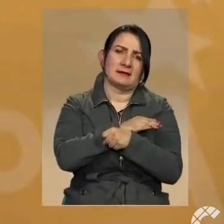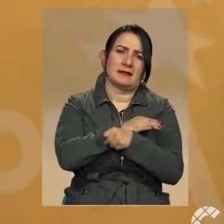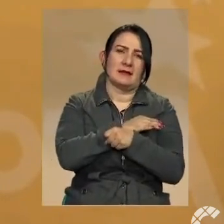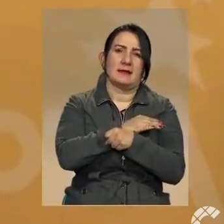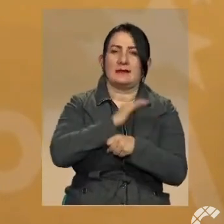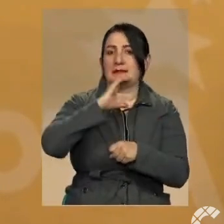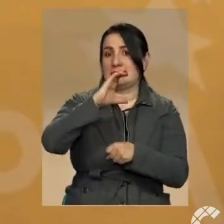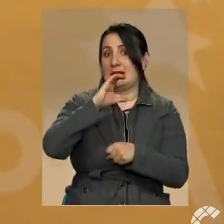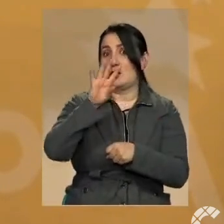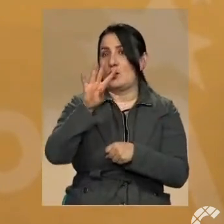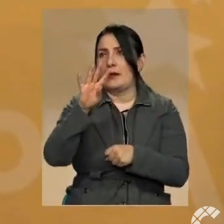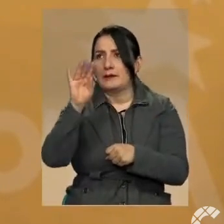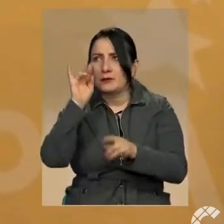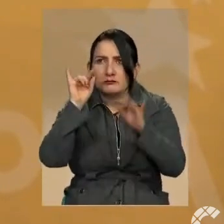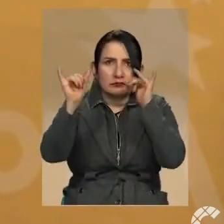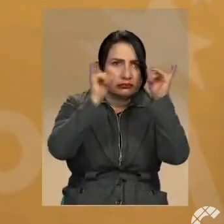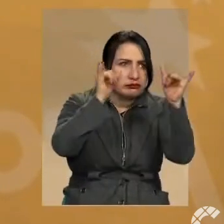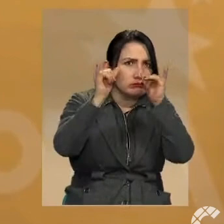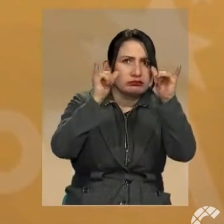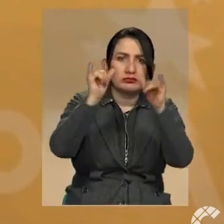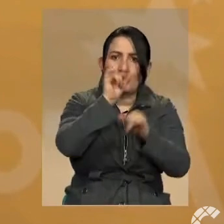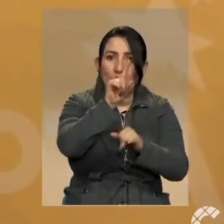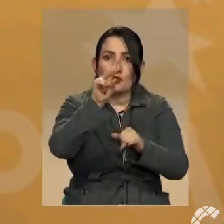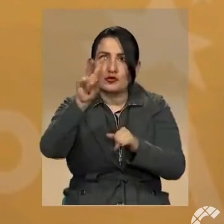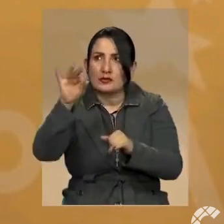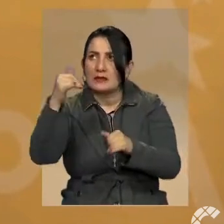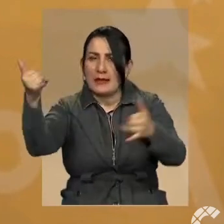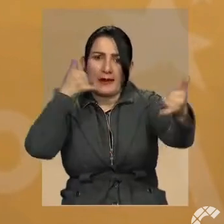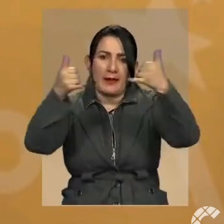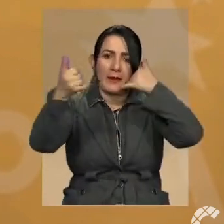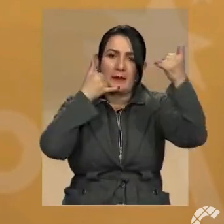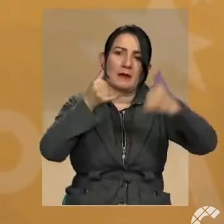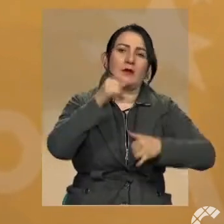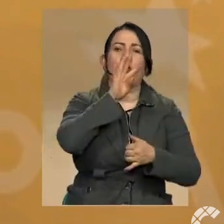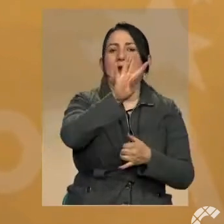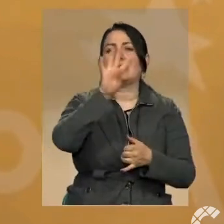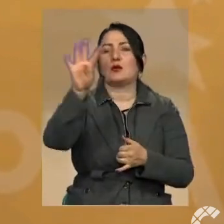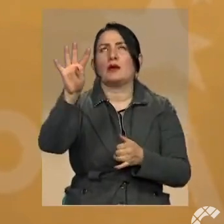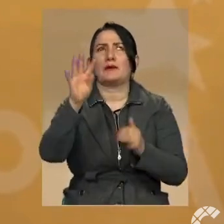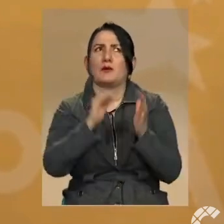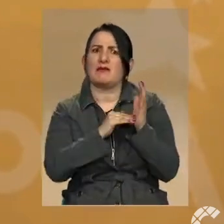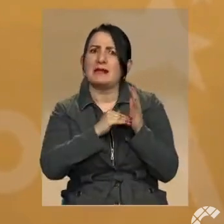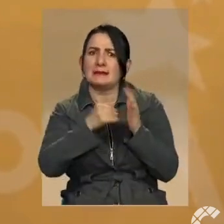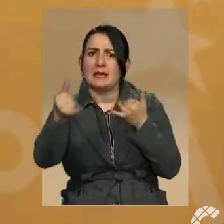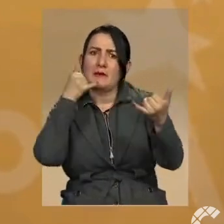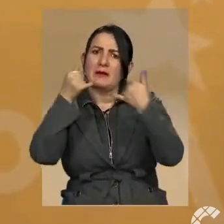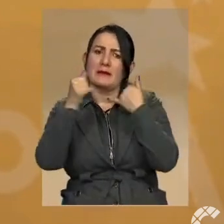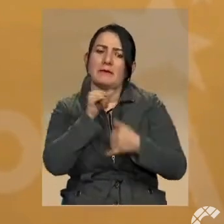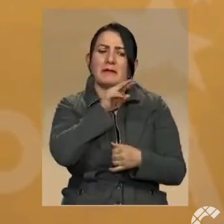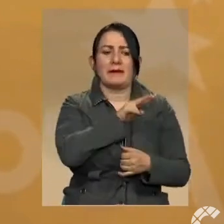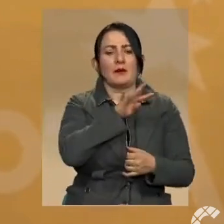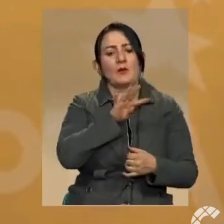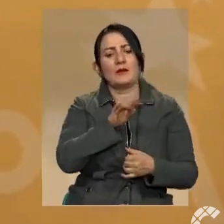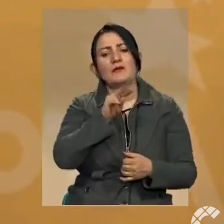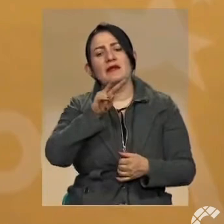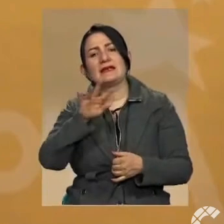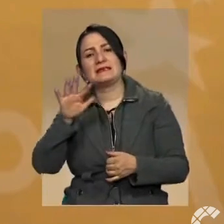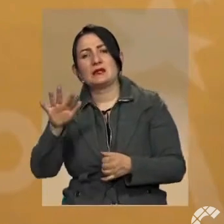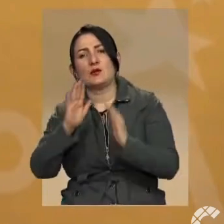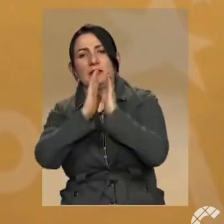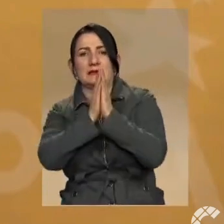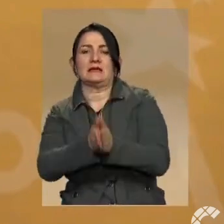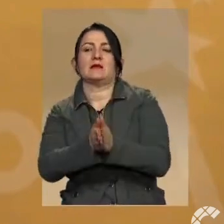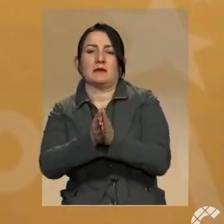en el C4 se han atendido más de 44.000 llamadas en lo que fue el 24 y el 25 de diciembre, pero eso